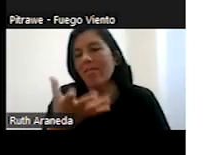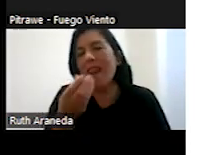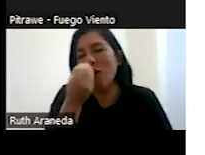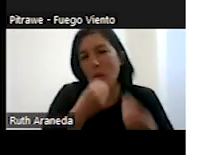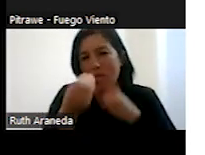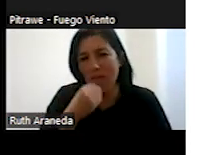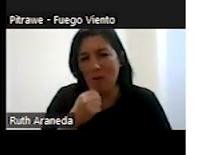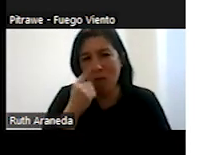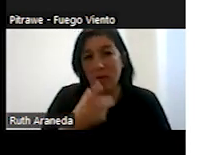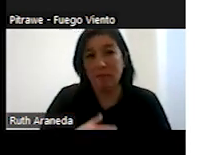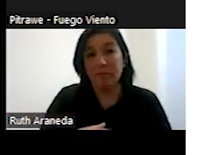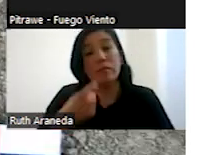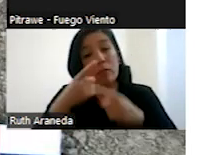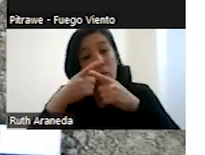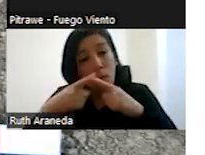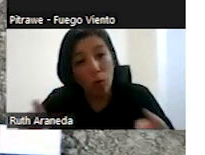Acá este sitio,